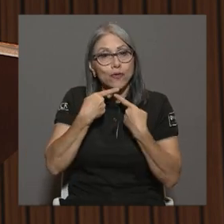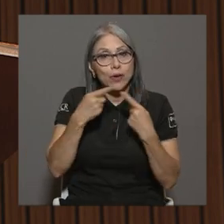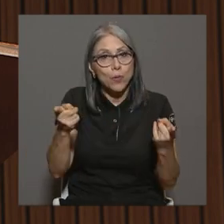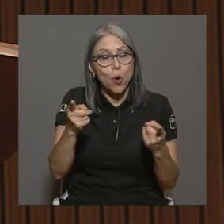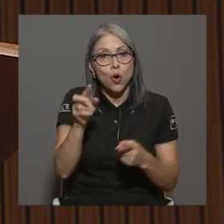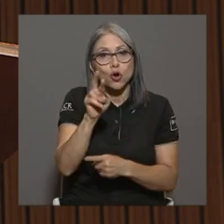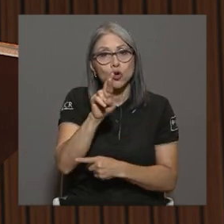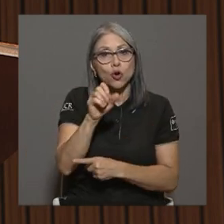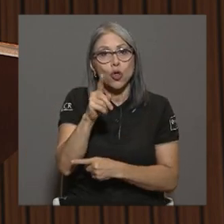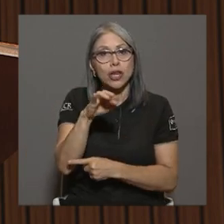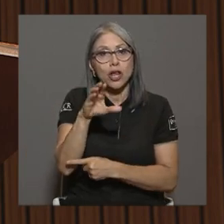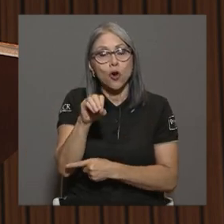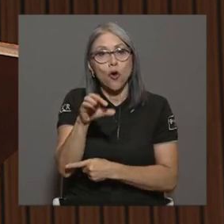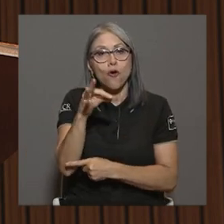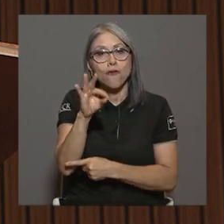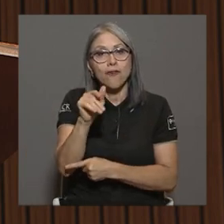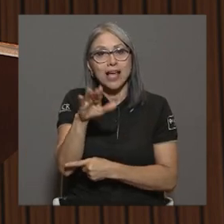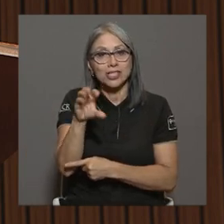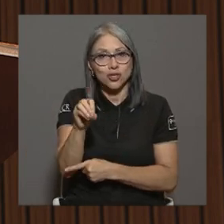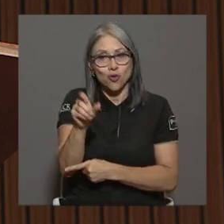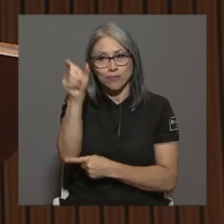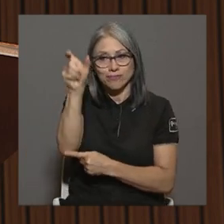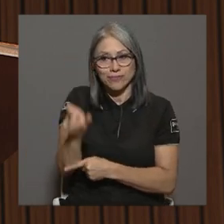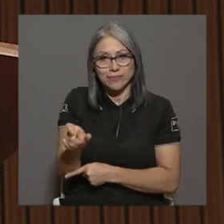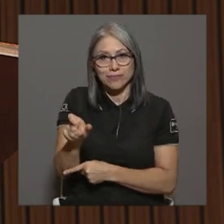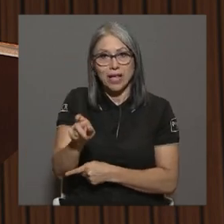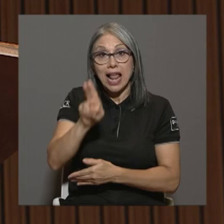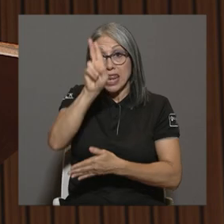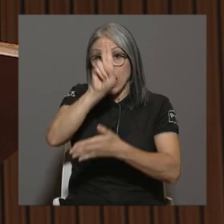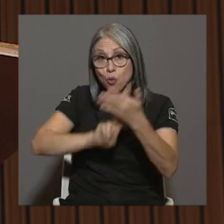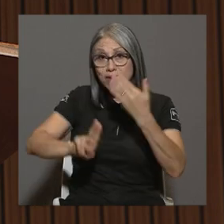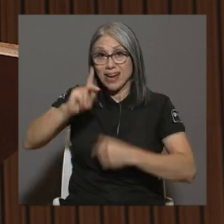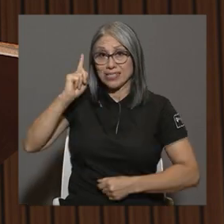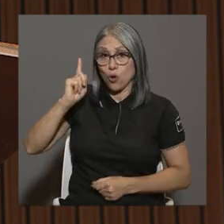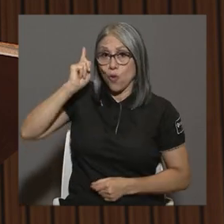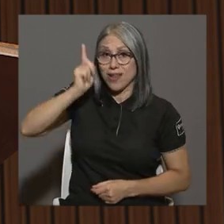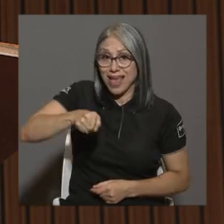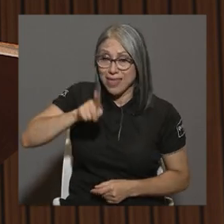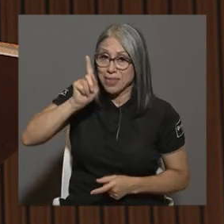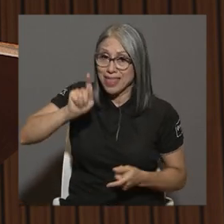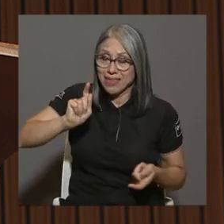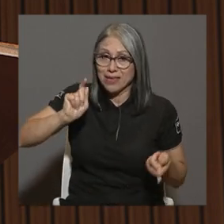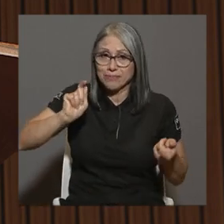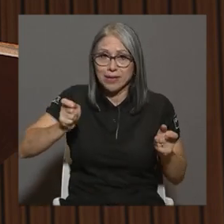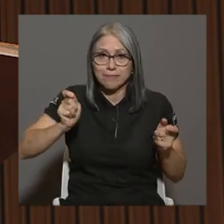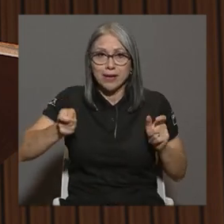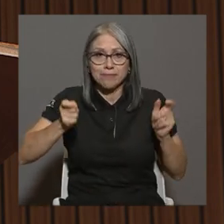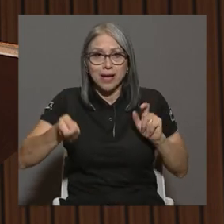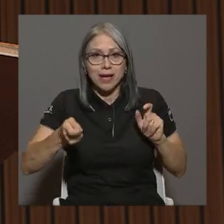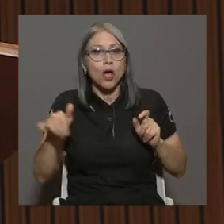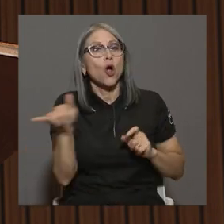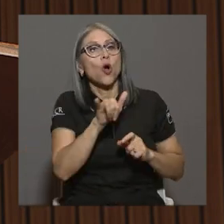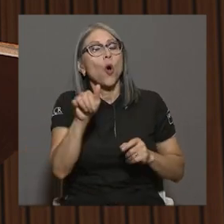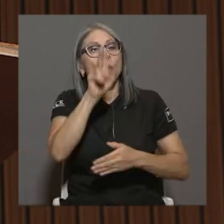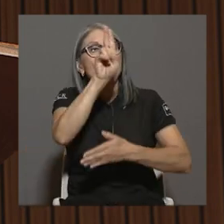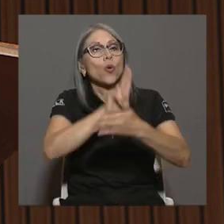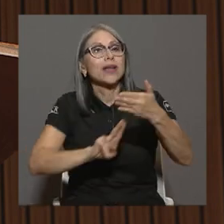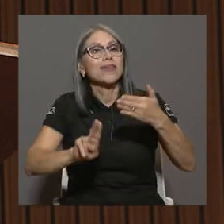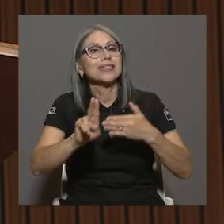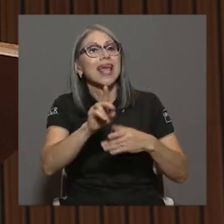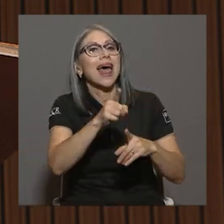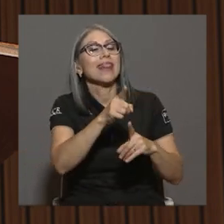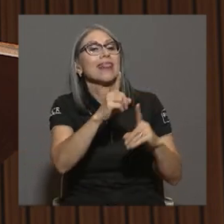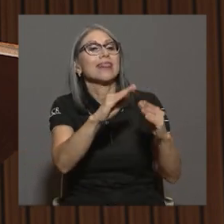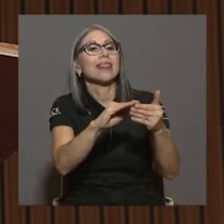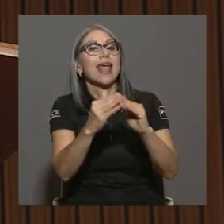Facio, la universidad tiene obligadamente que transformarse como universidad del pueblo, para el